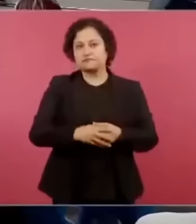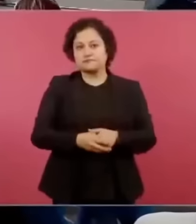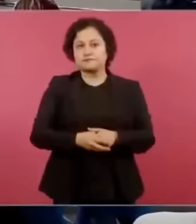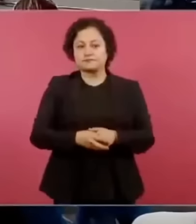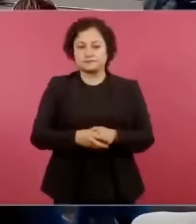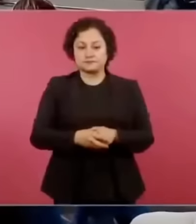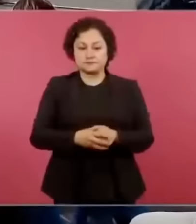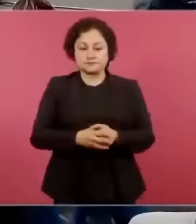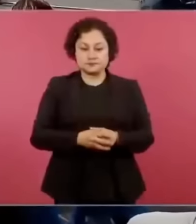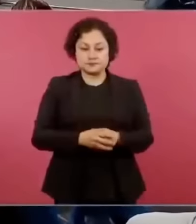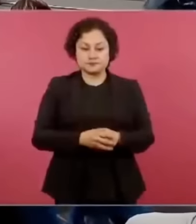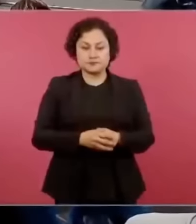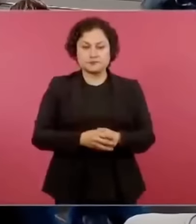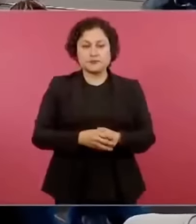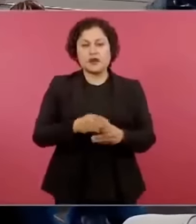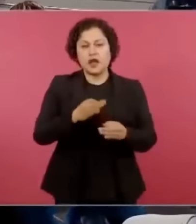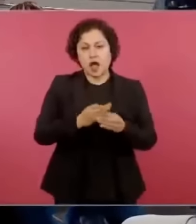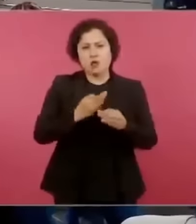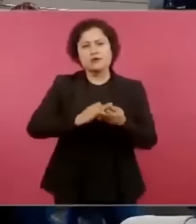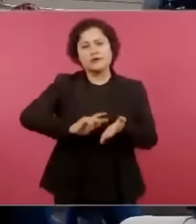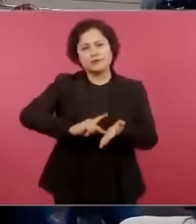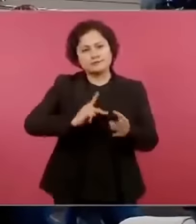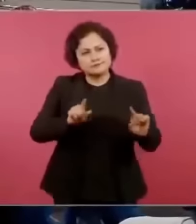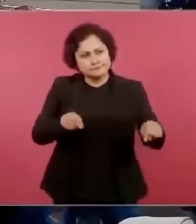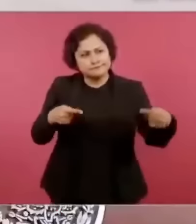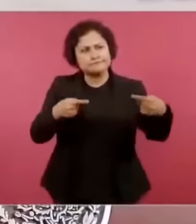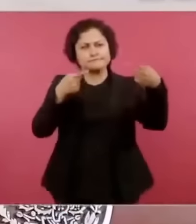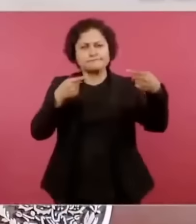Ahora tenemos diferencias, pero